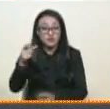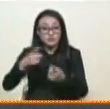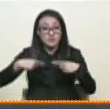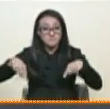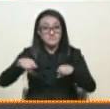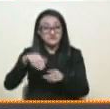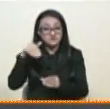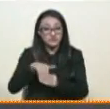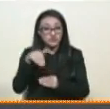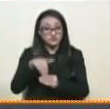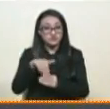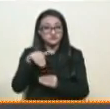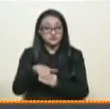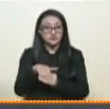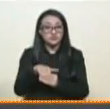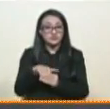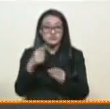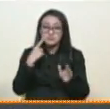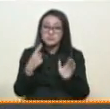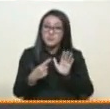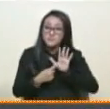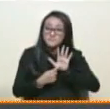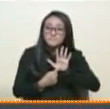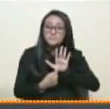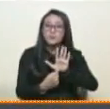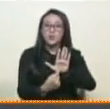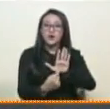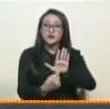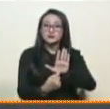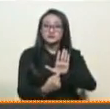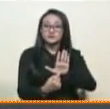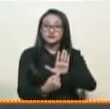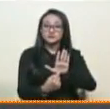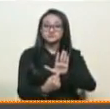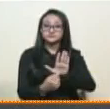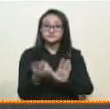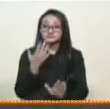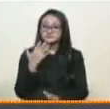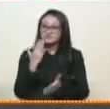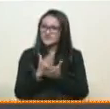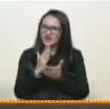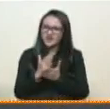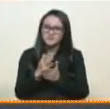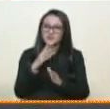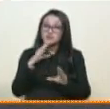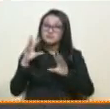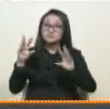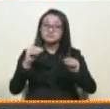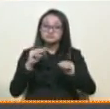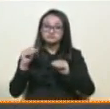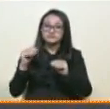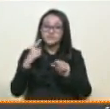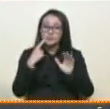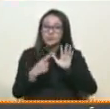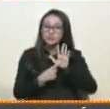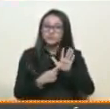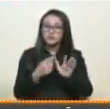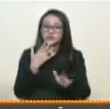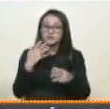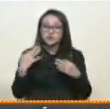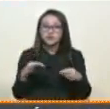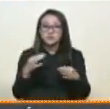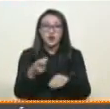mesas de votación es mostrado, como siempre ha sido cuando estamos hablando de eventos normales como va a ser